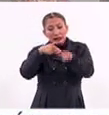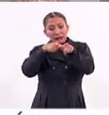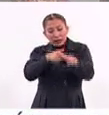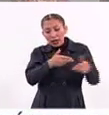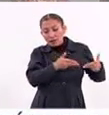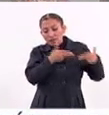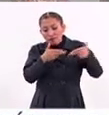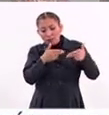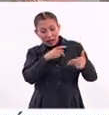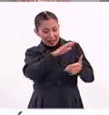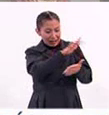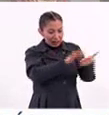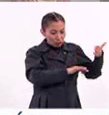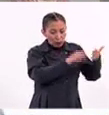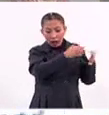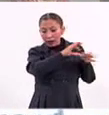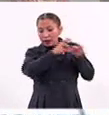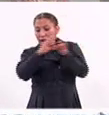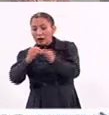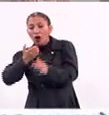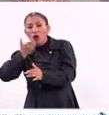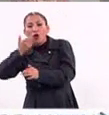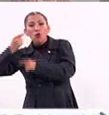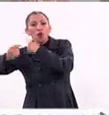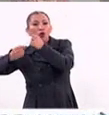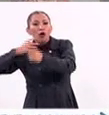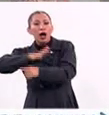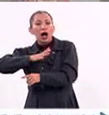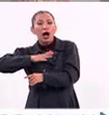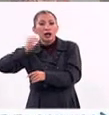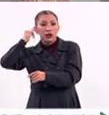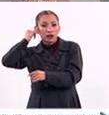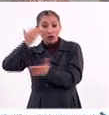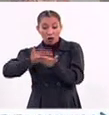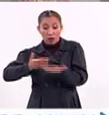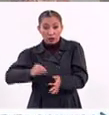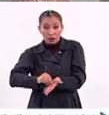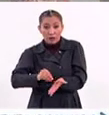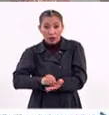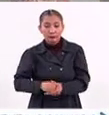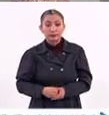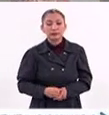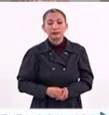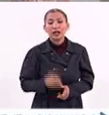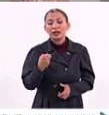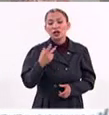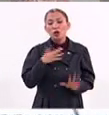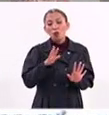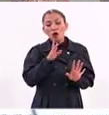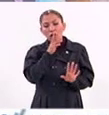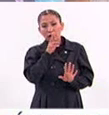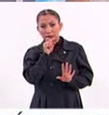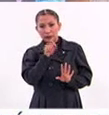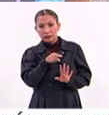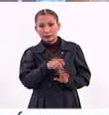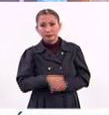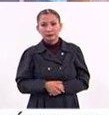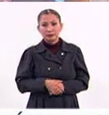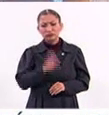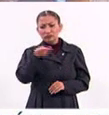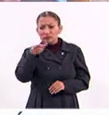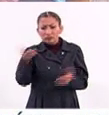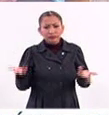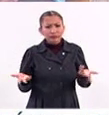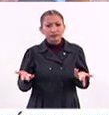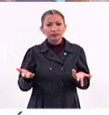continuidad entre estos textos y las costumbres que tienen los indios de ahora, ¿no? Claro, y eso es como una respuesta a eso, a decir,